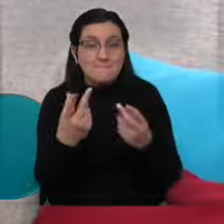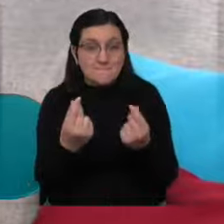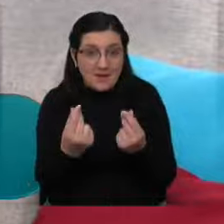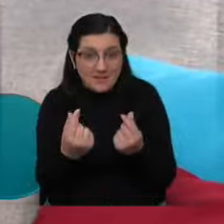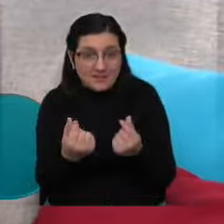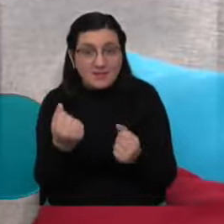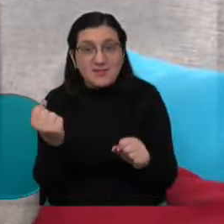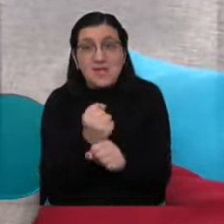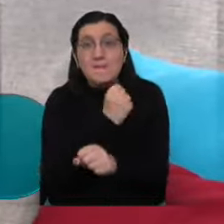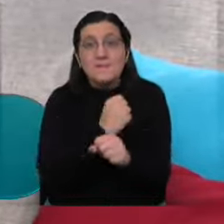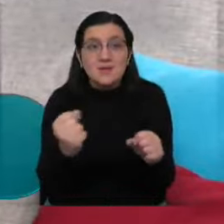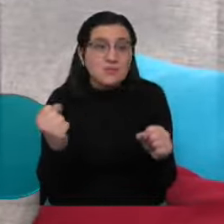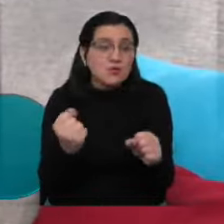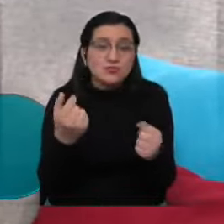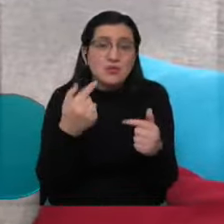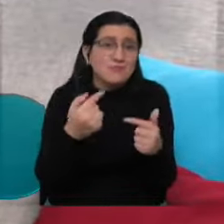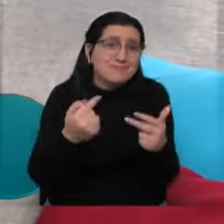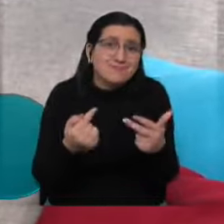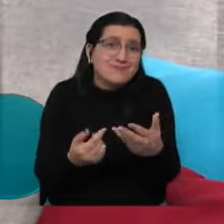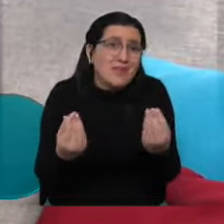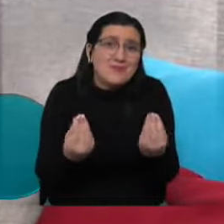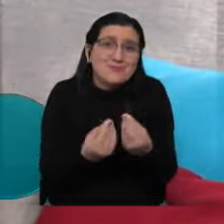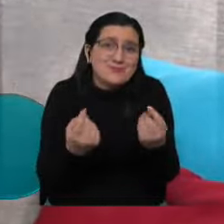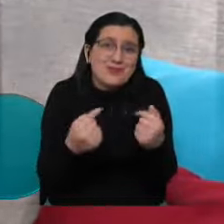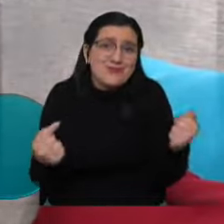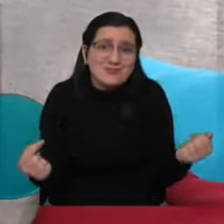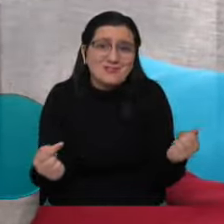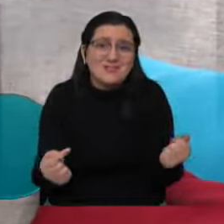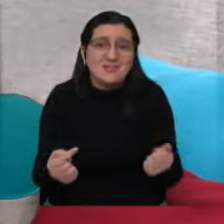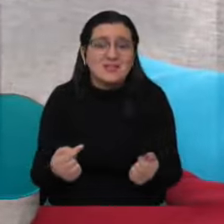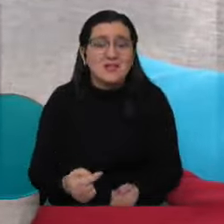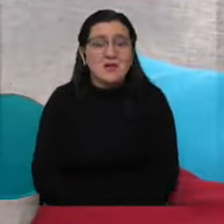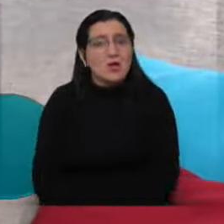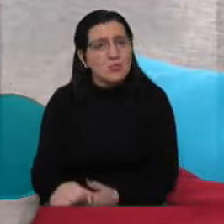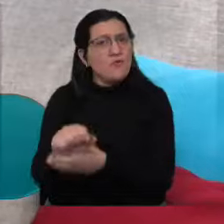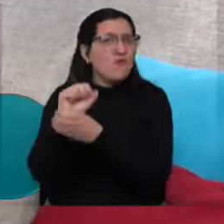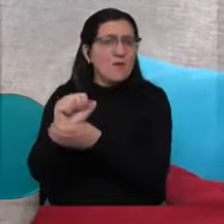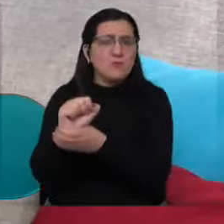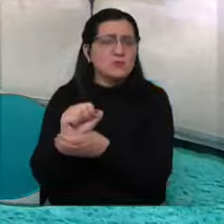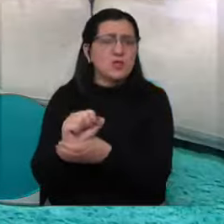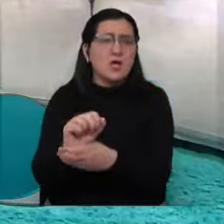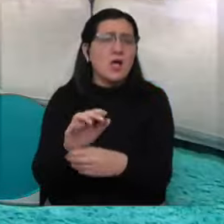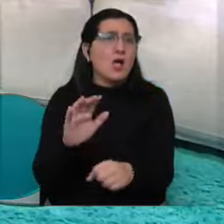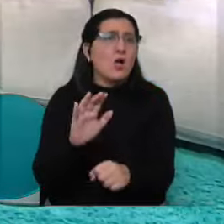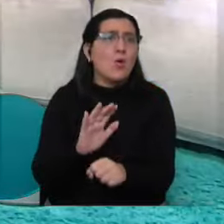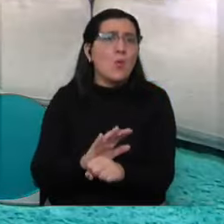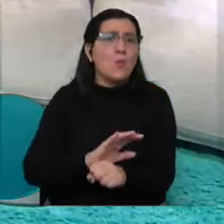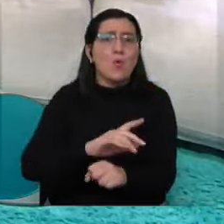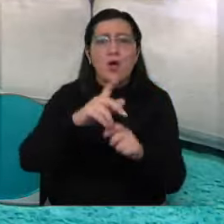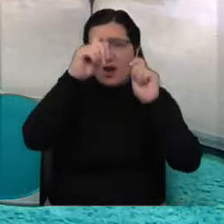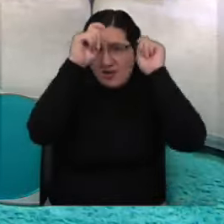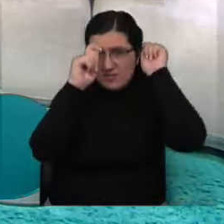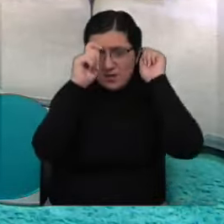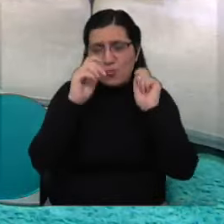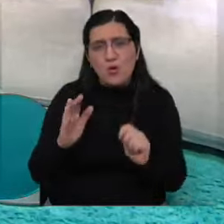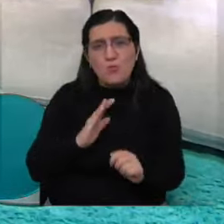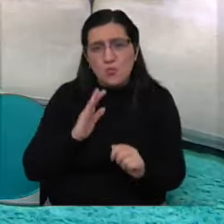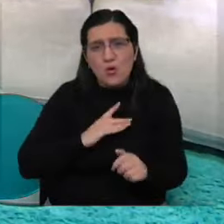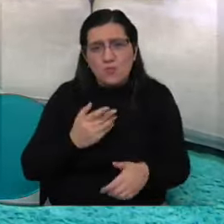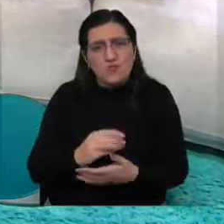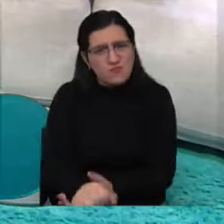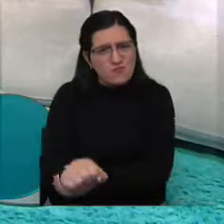le iba bien ella era o sea un bestseller no eh se dice como que estaba a la altura de la fama de Gardel en los años 20 30 no realmente una mujer muy expuesta